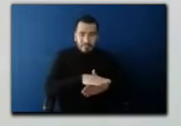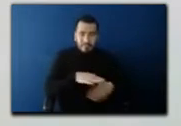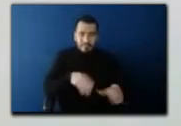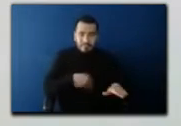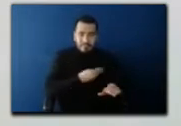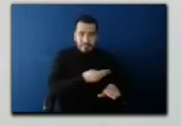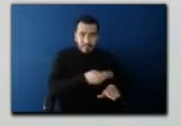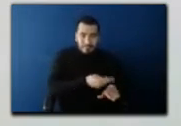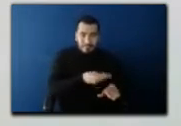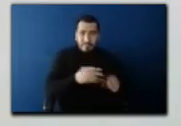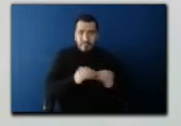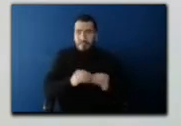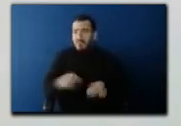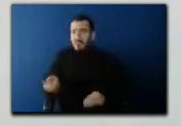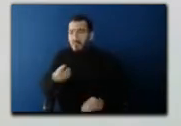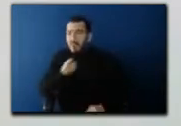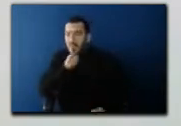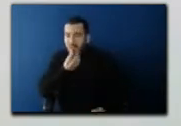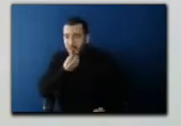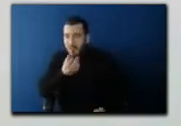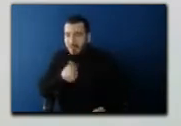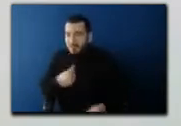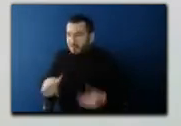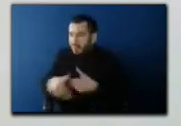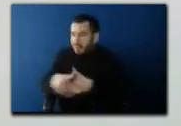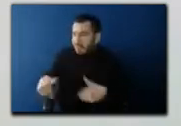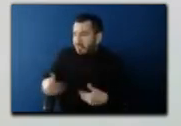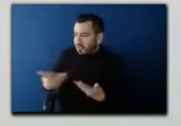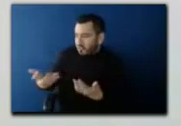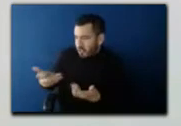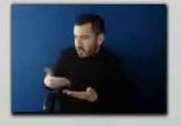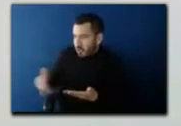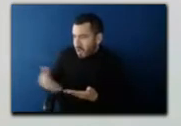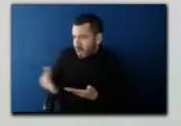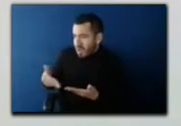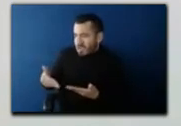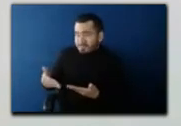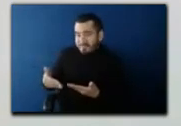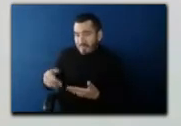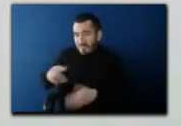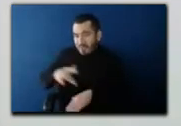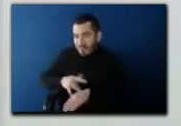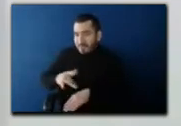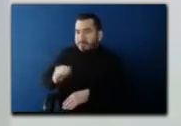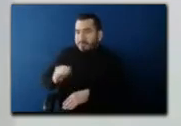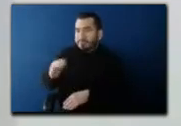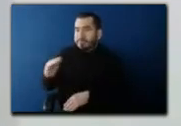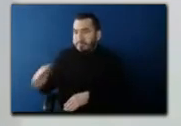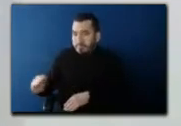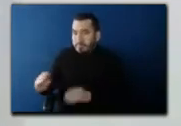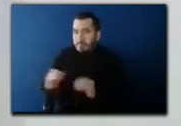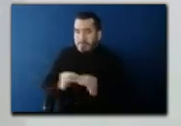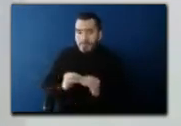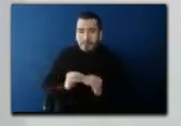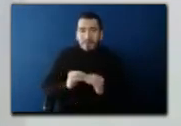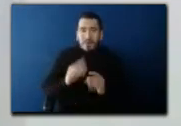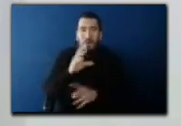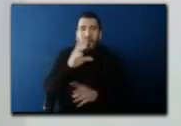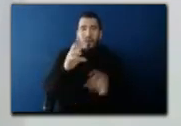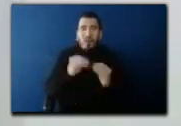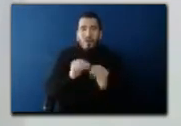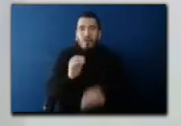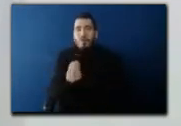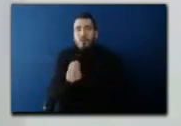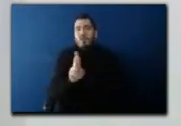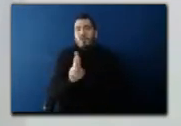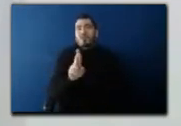fruta, etcétera, no hay forma en que uno pueda pagar. Entonces hay que generar esquemas de, por ejemplo, los códigos QR. ¿Qué tanto ustedes? Y aquí voy a hacer una encuesta